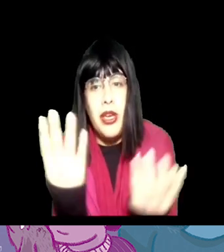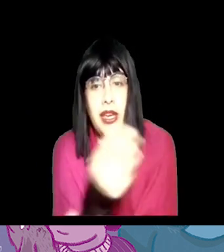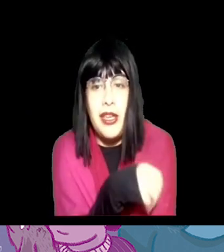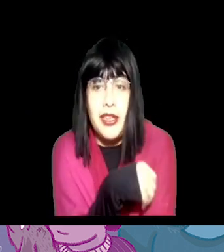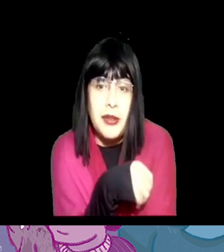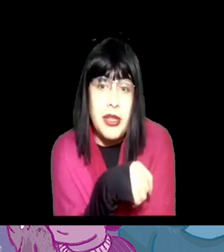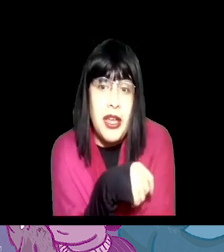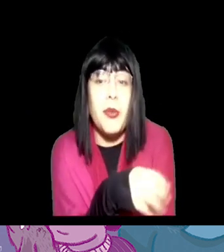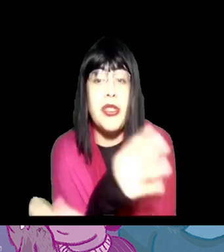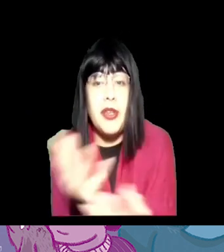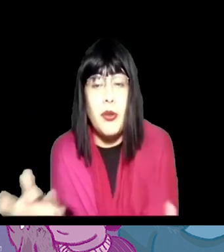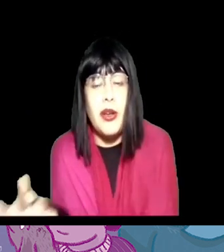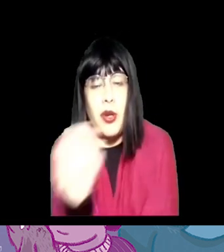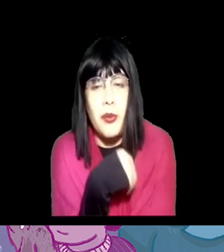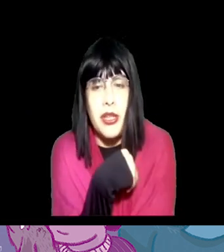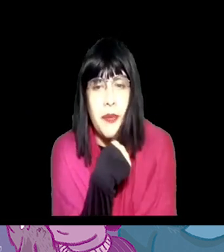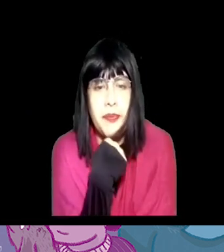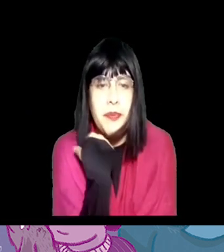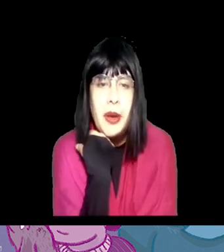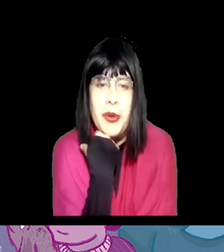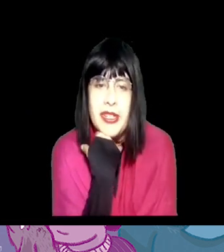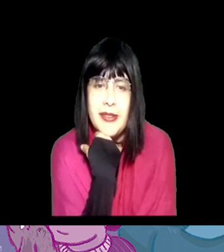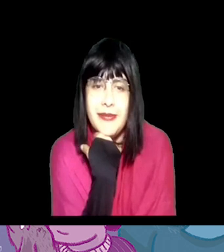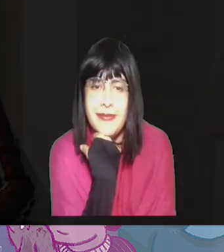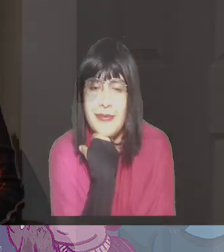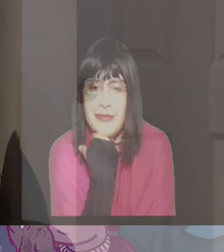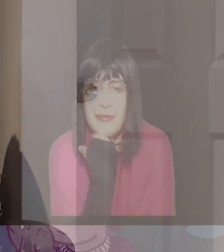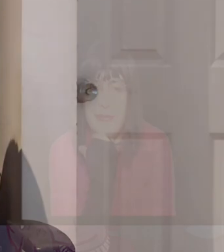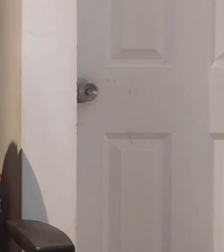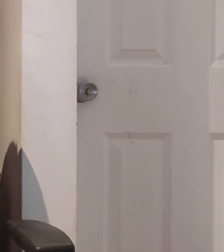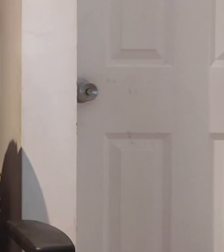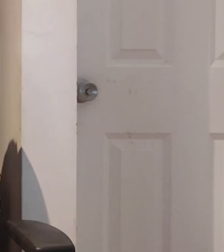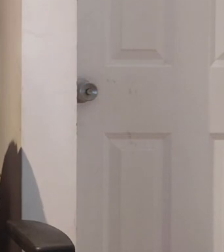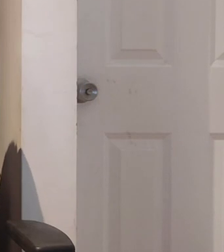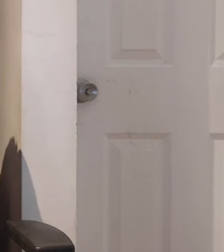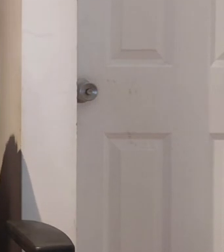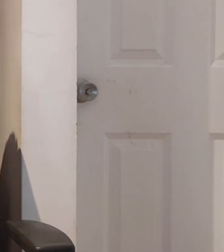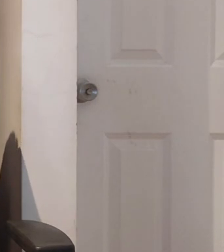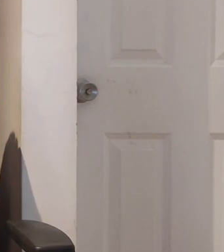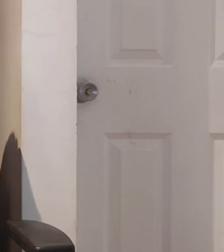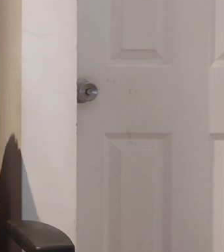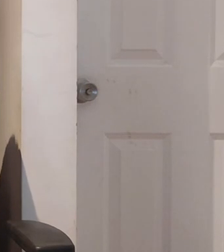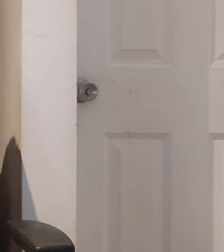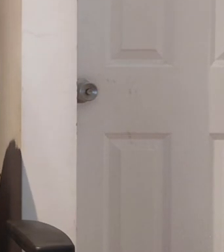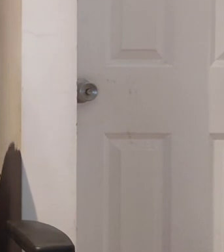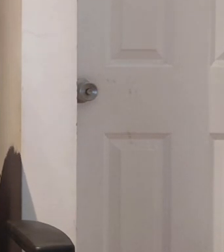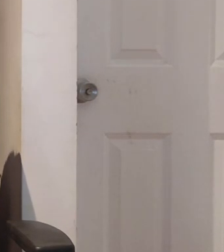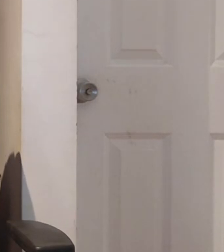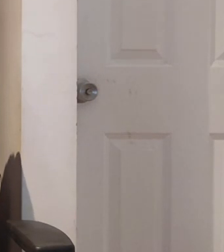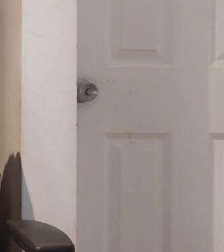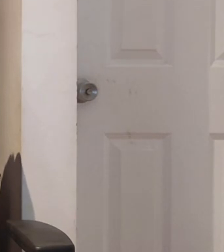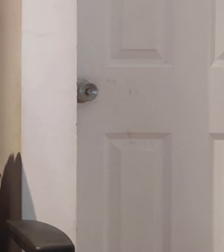poco de esta unidad y cómo se vincula con la comunidad. Vamos con eso. Mi nombre es Joseline Camacaro Martínez,